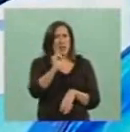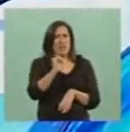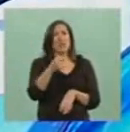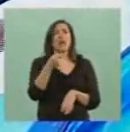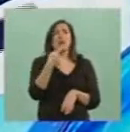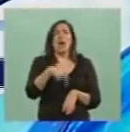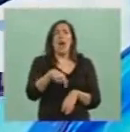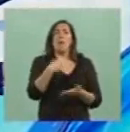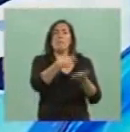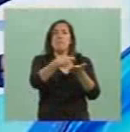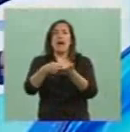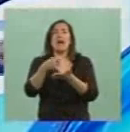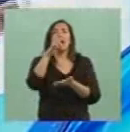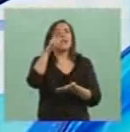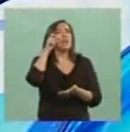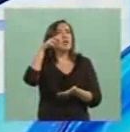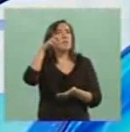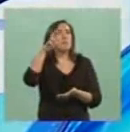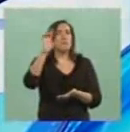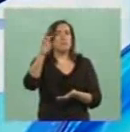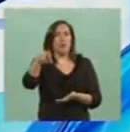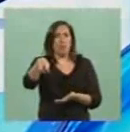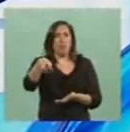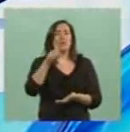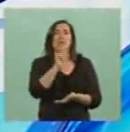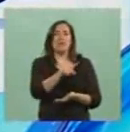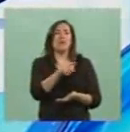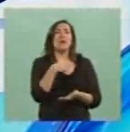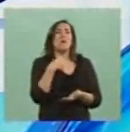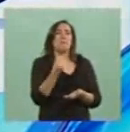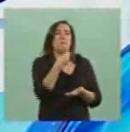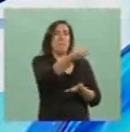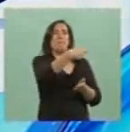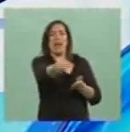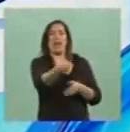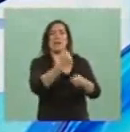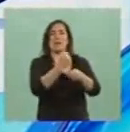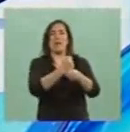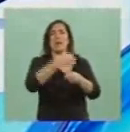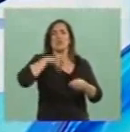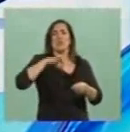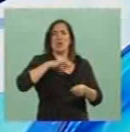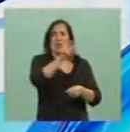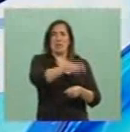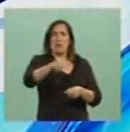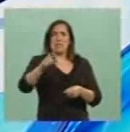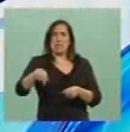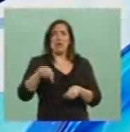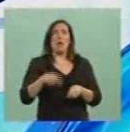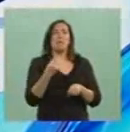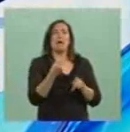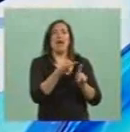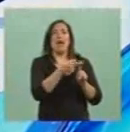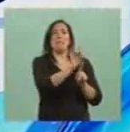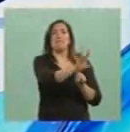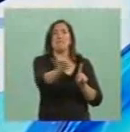repros, autopartistas también, al sector también de frigoríficos y de textiles, para precisamente sostener